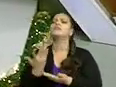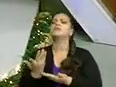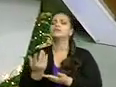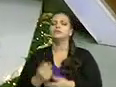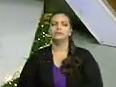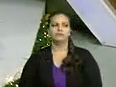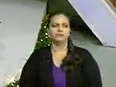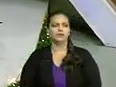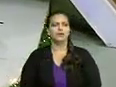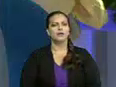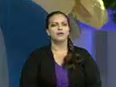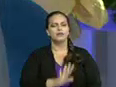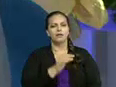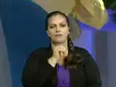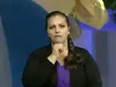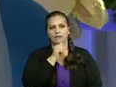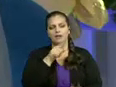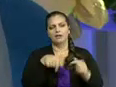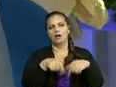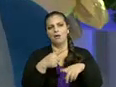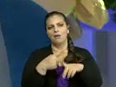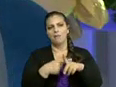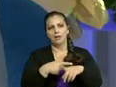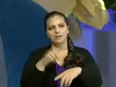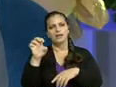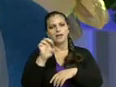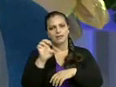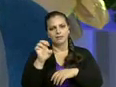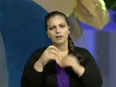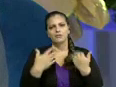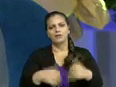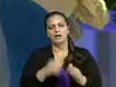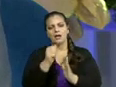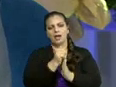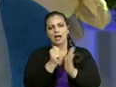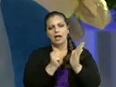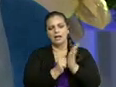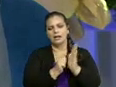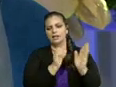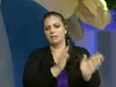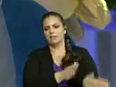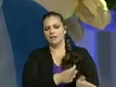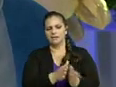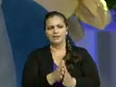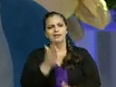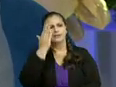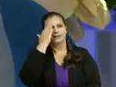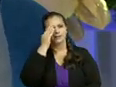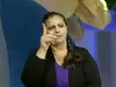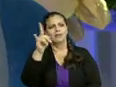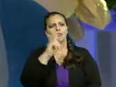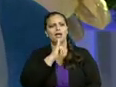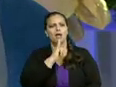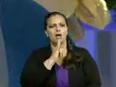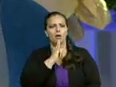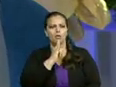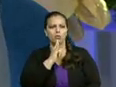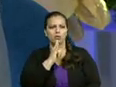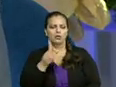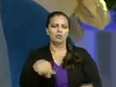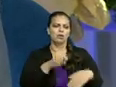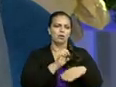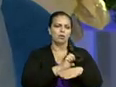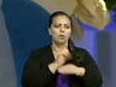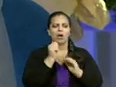no pasará del mes de enero, estamos ajustando las agendas entre ambos países. Siempre existen sectores sensibles cuando uno busca